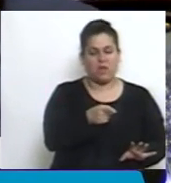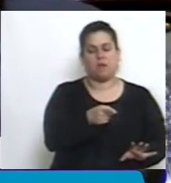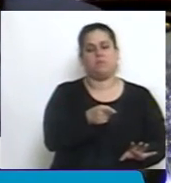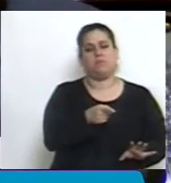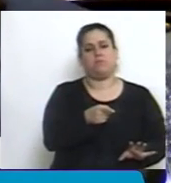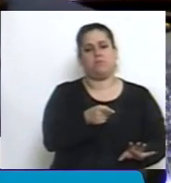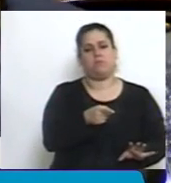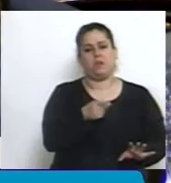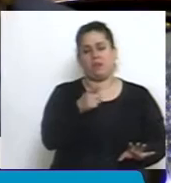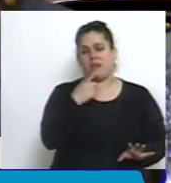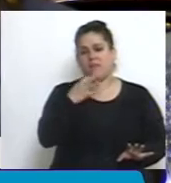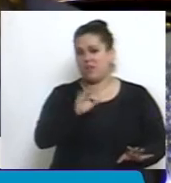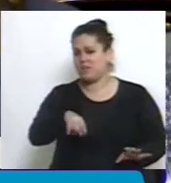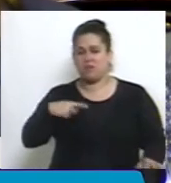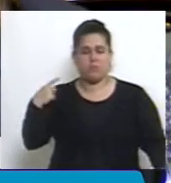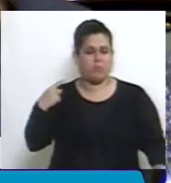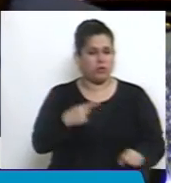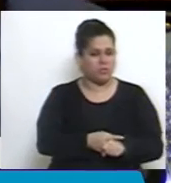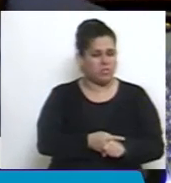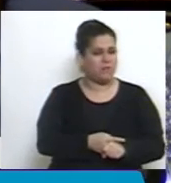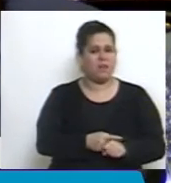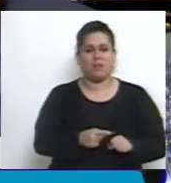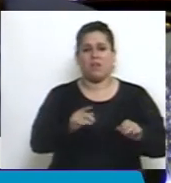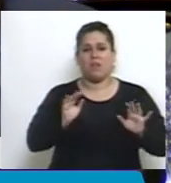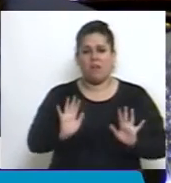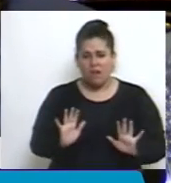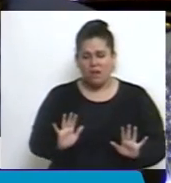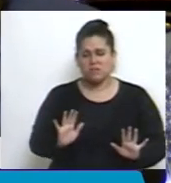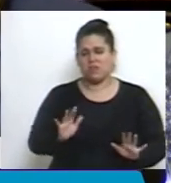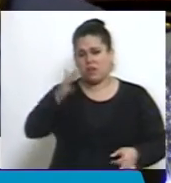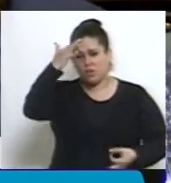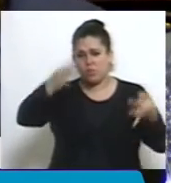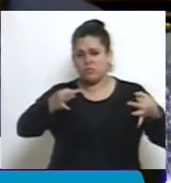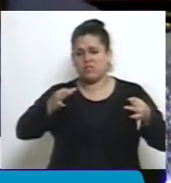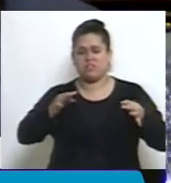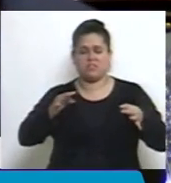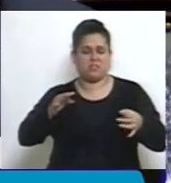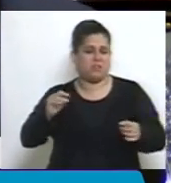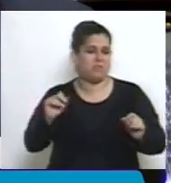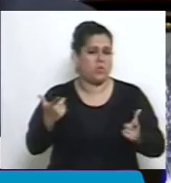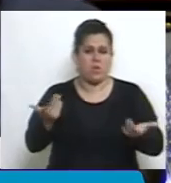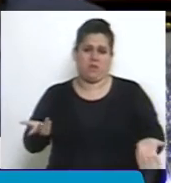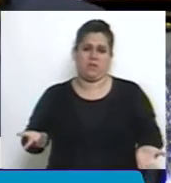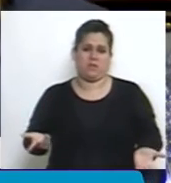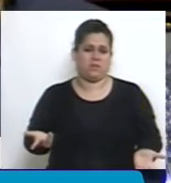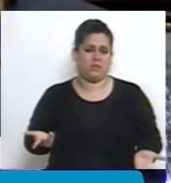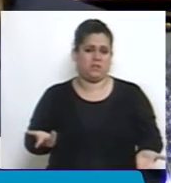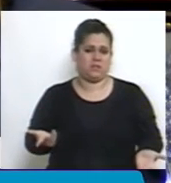es imposible que esta injusticia se siga